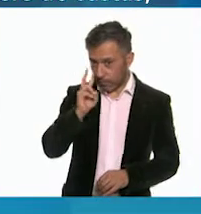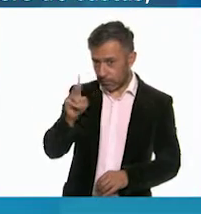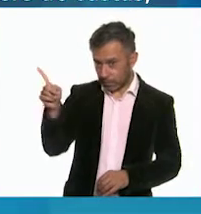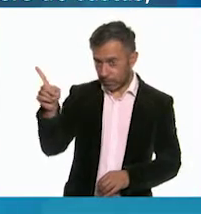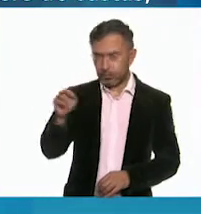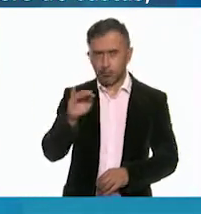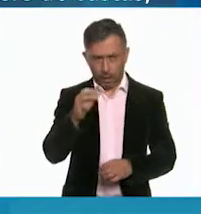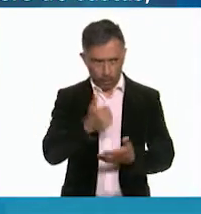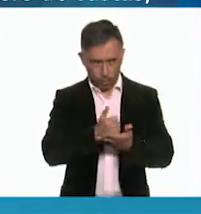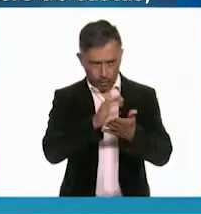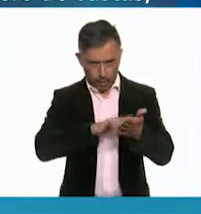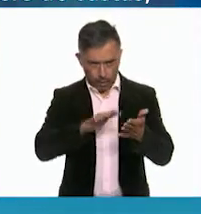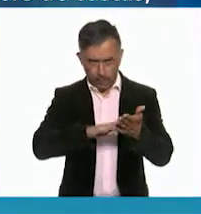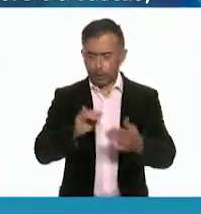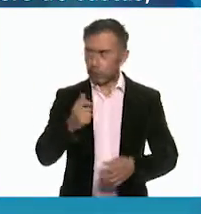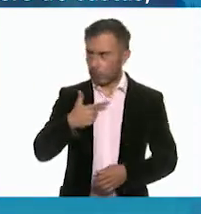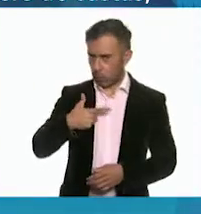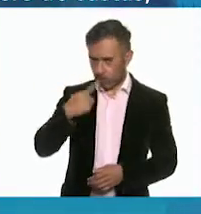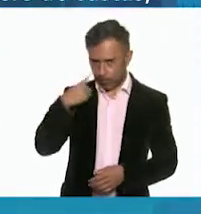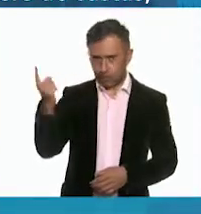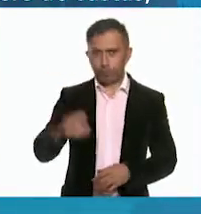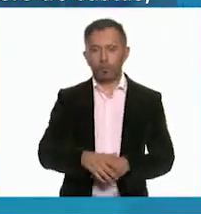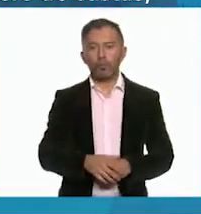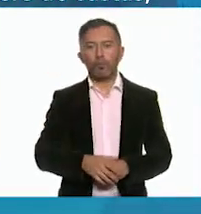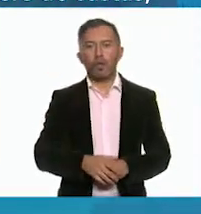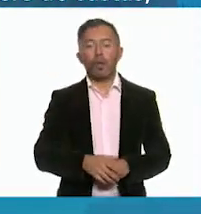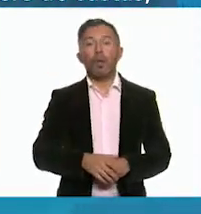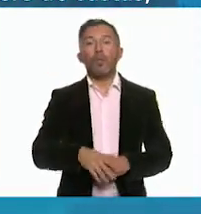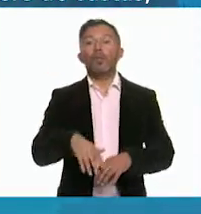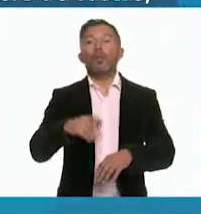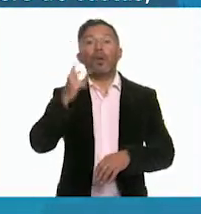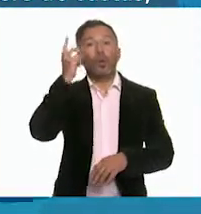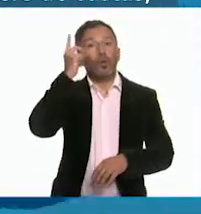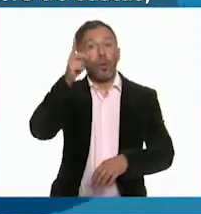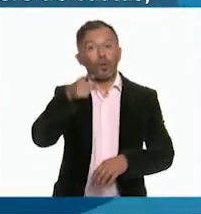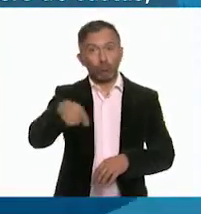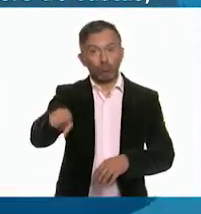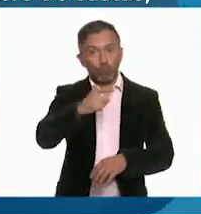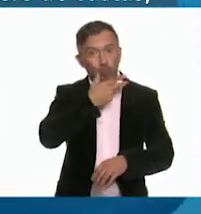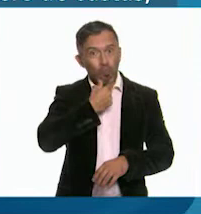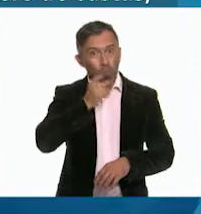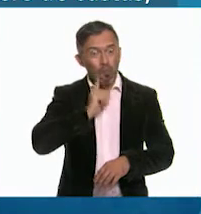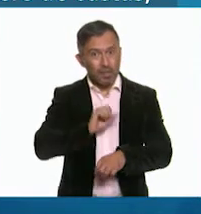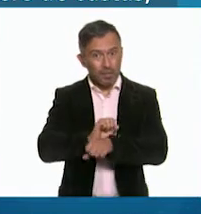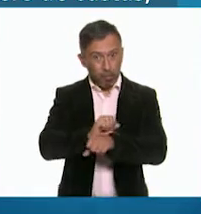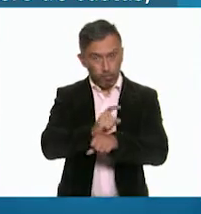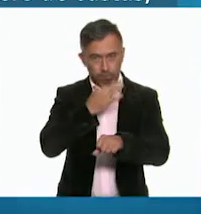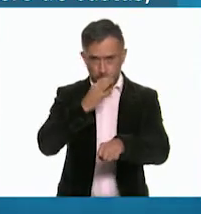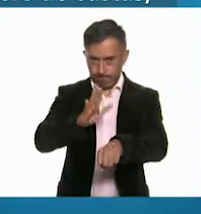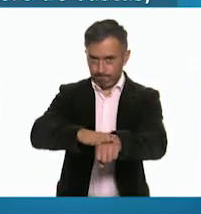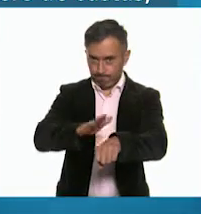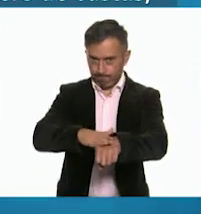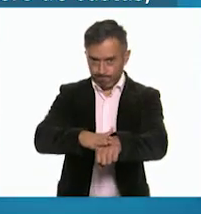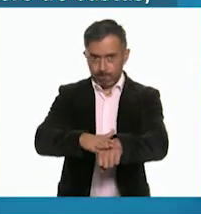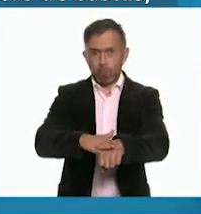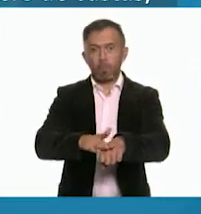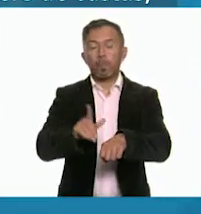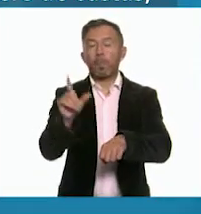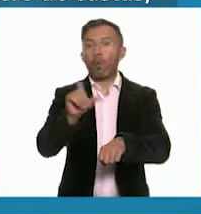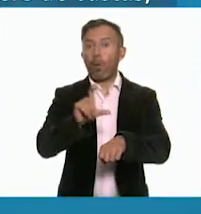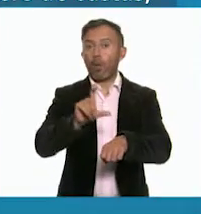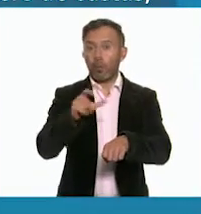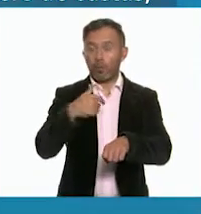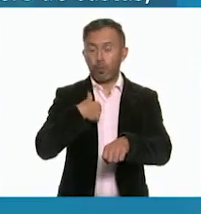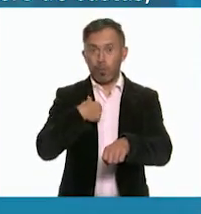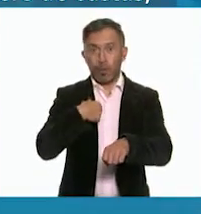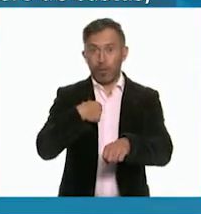maestra. Prevengo a todos los dueños de esclavos y esclavas que luego, inmediatamente que llegue a su